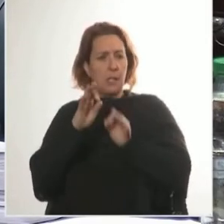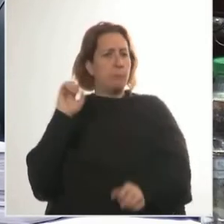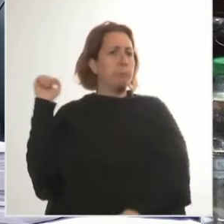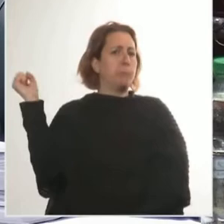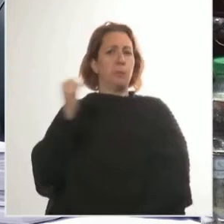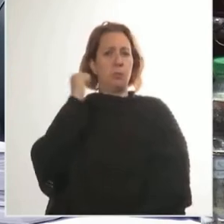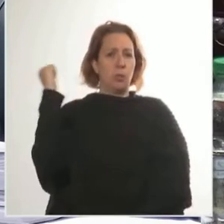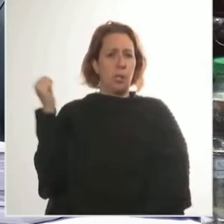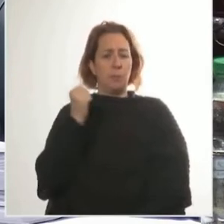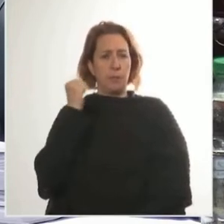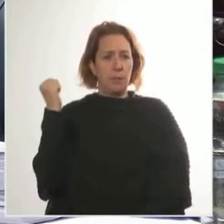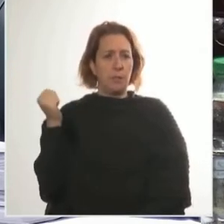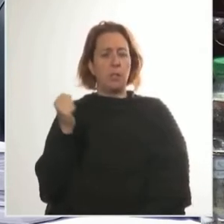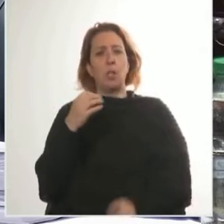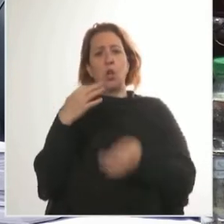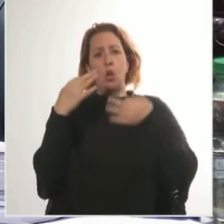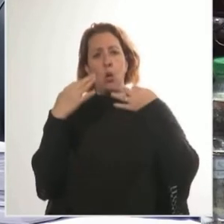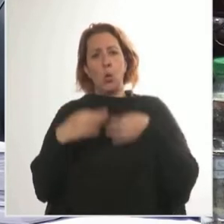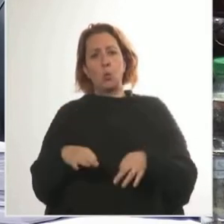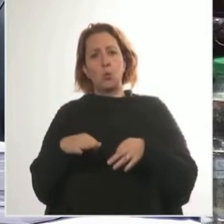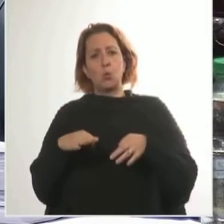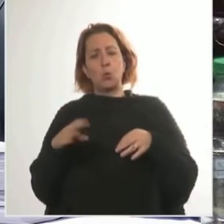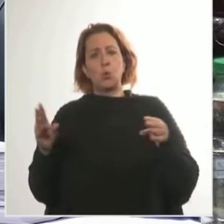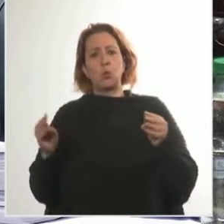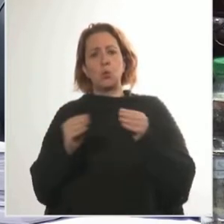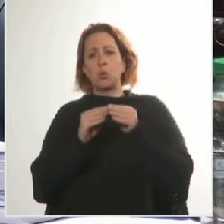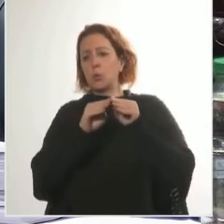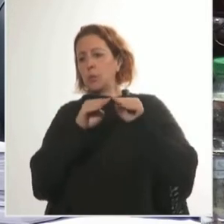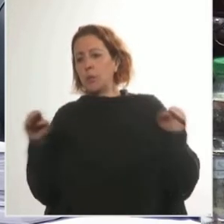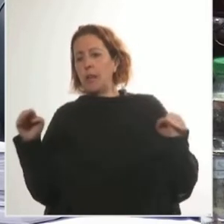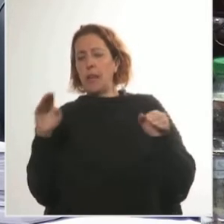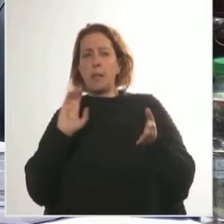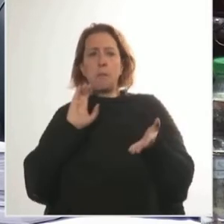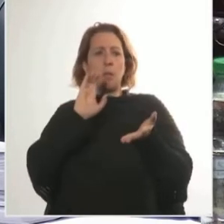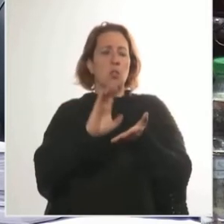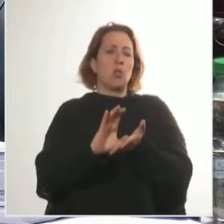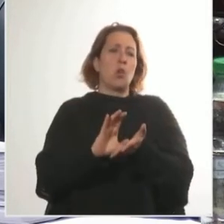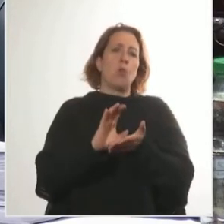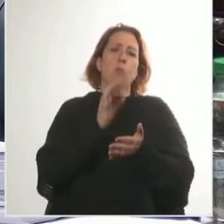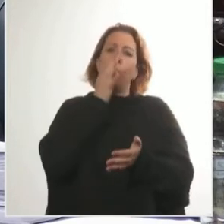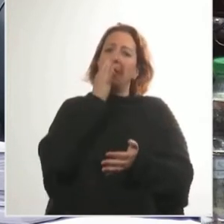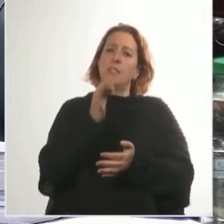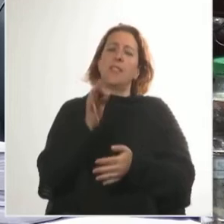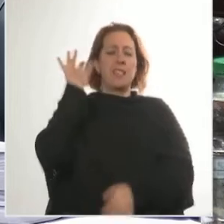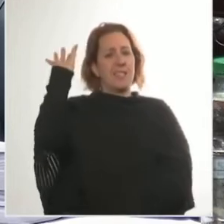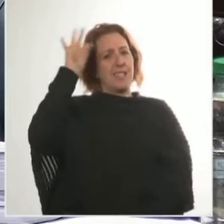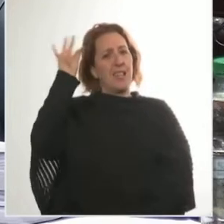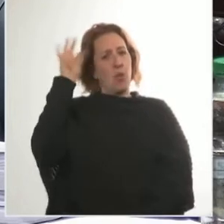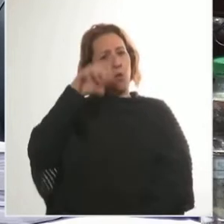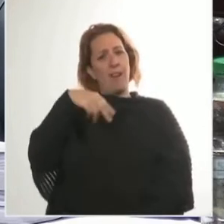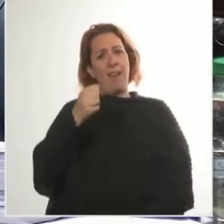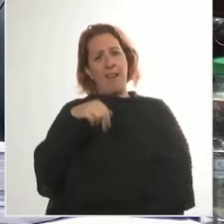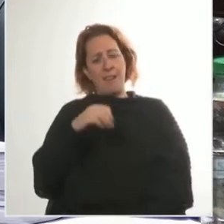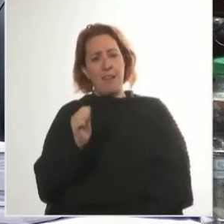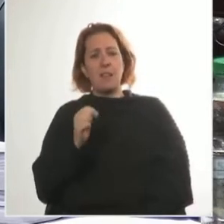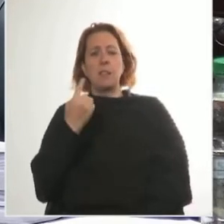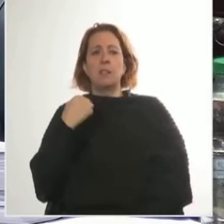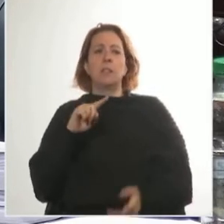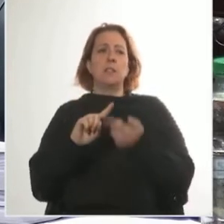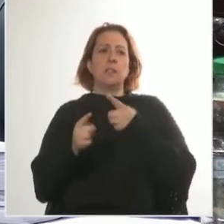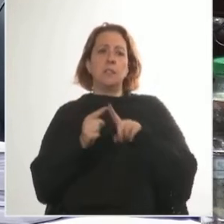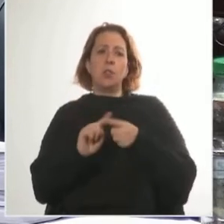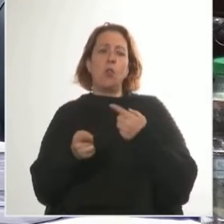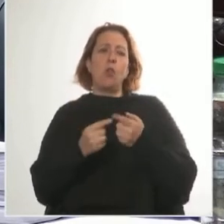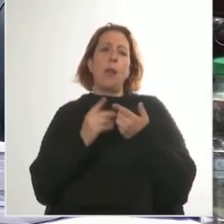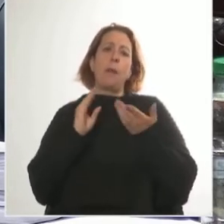primordialmente junto con los niveles de inversión que en buena medida, como decía la senadora Nane, tienen que ver con la implementación